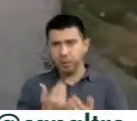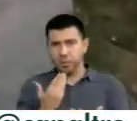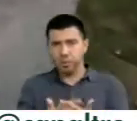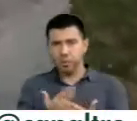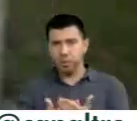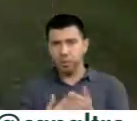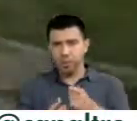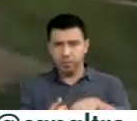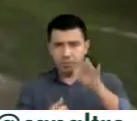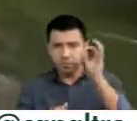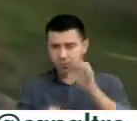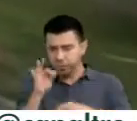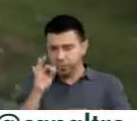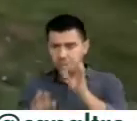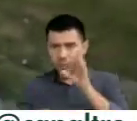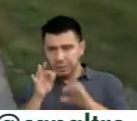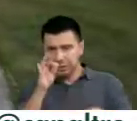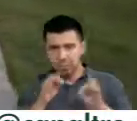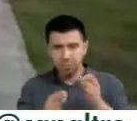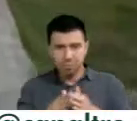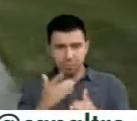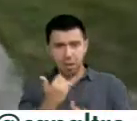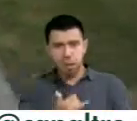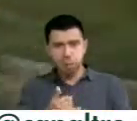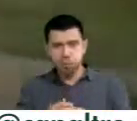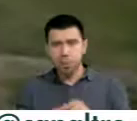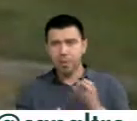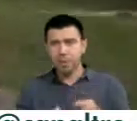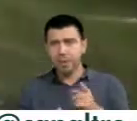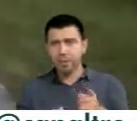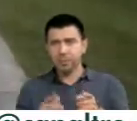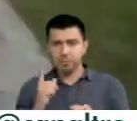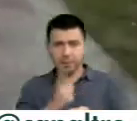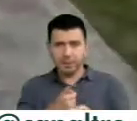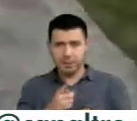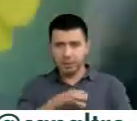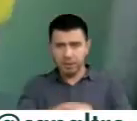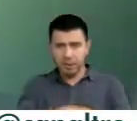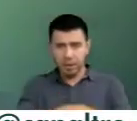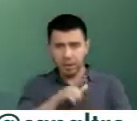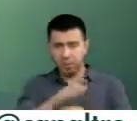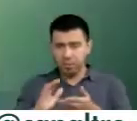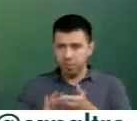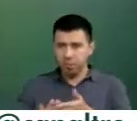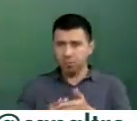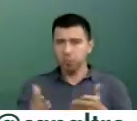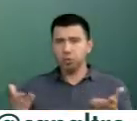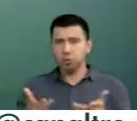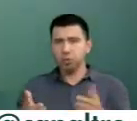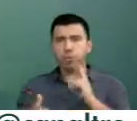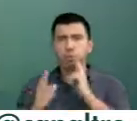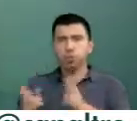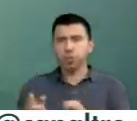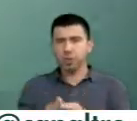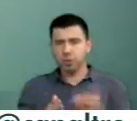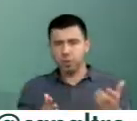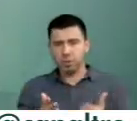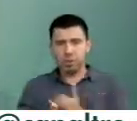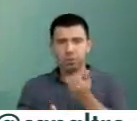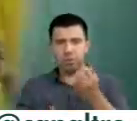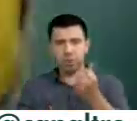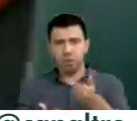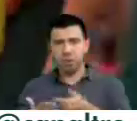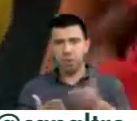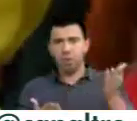existentes en la investigación y, por otra parte, los sindicados no pudieron justificar la procedencia del dinero con el que adquirieron los